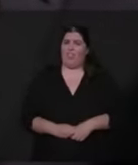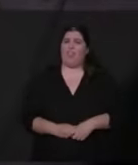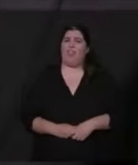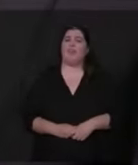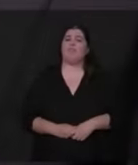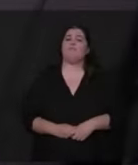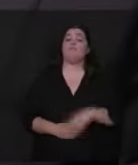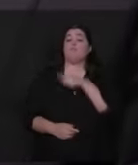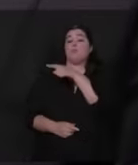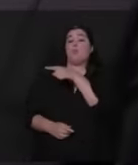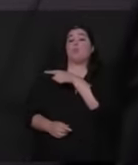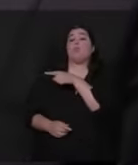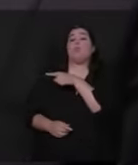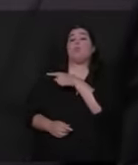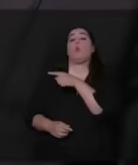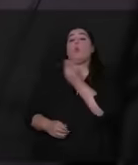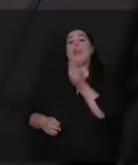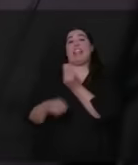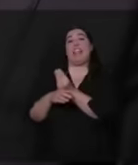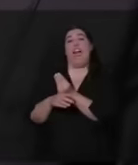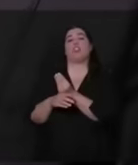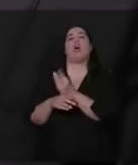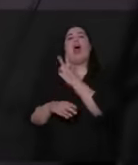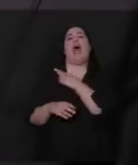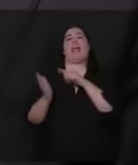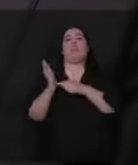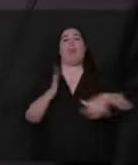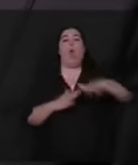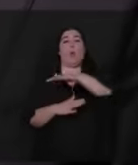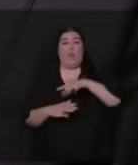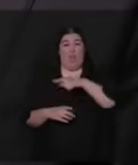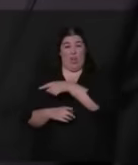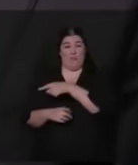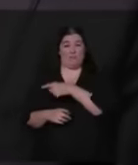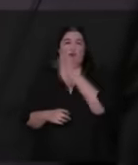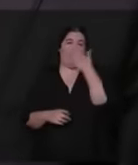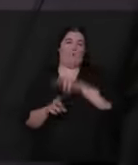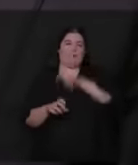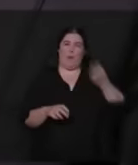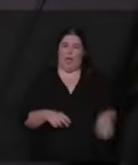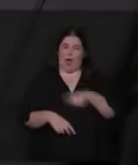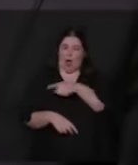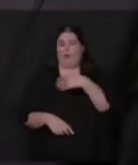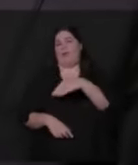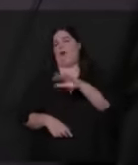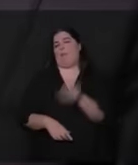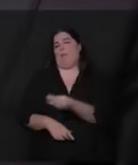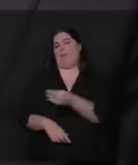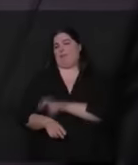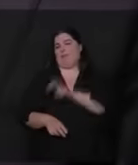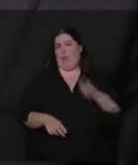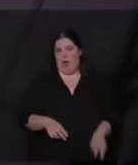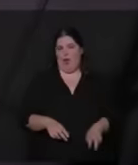el candidato a jefe de gobierno de tu espacio en estas elecciones, que después se bajó porque iba a perder,